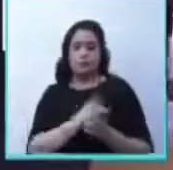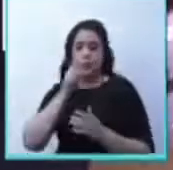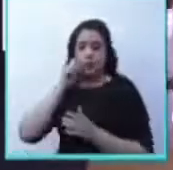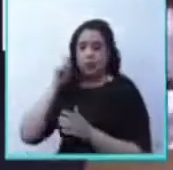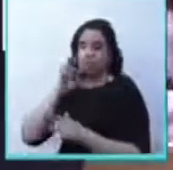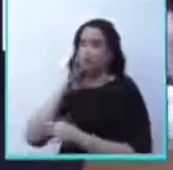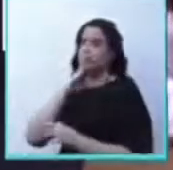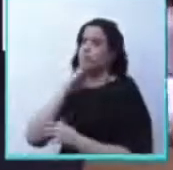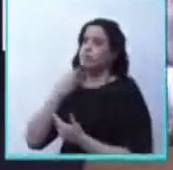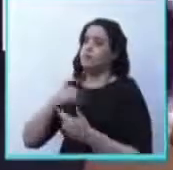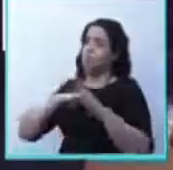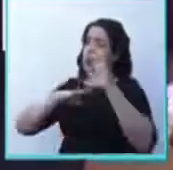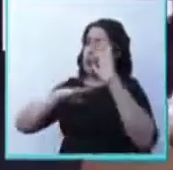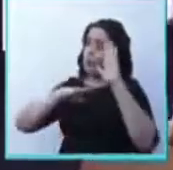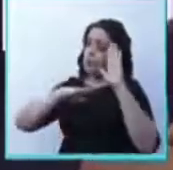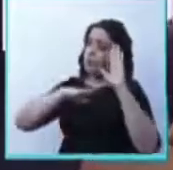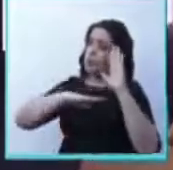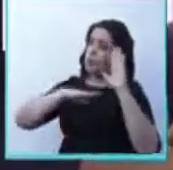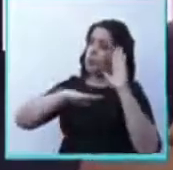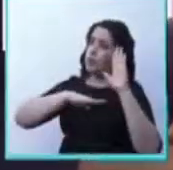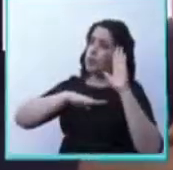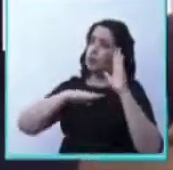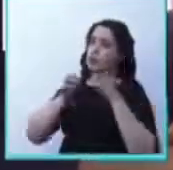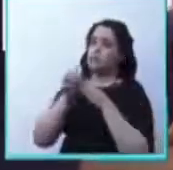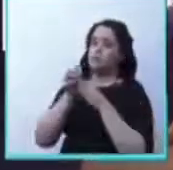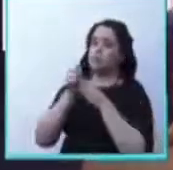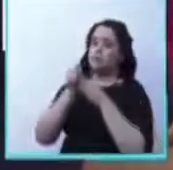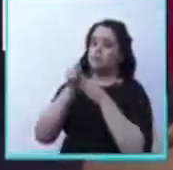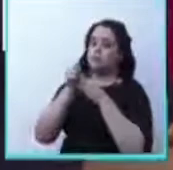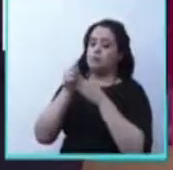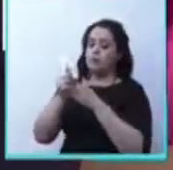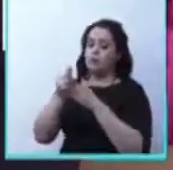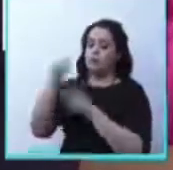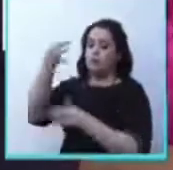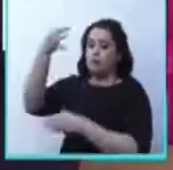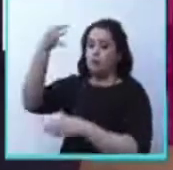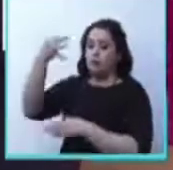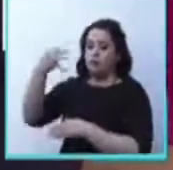Prometo ser fiel a la República.